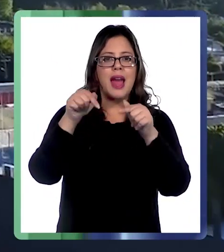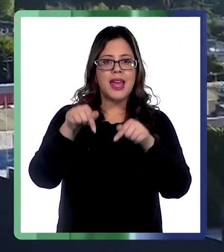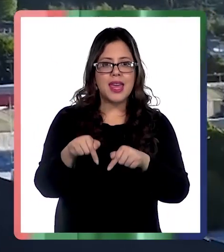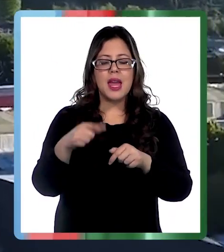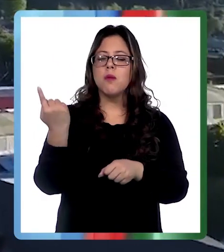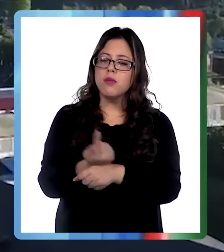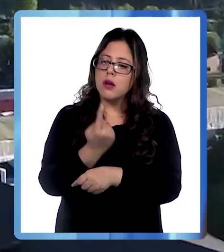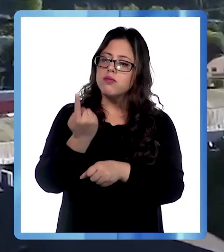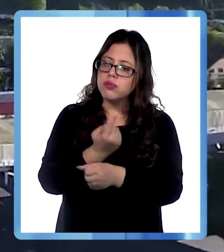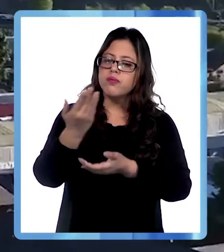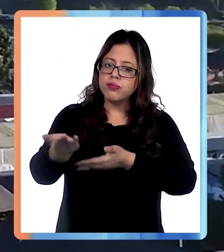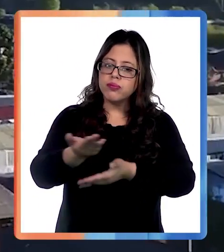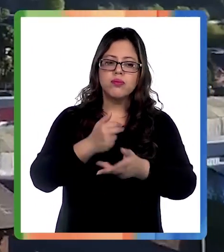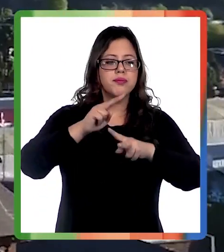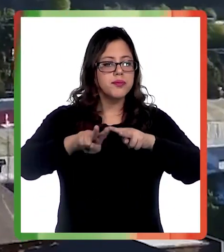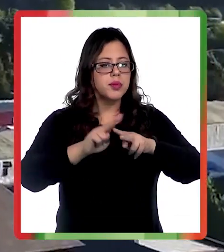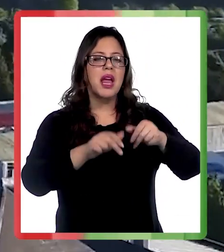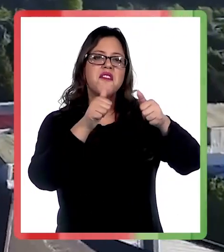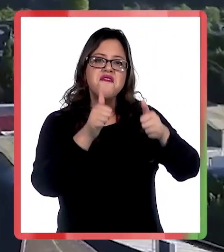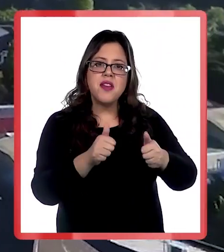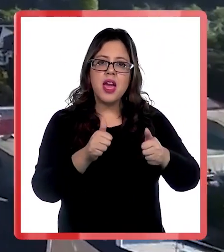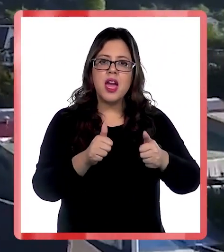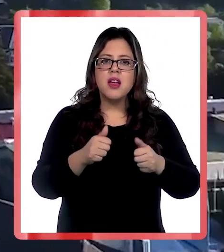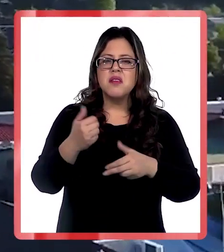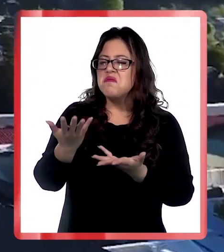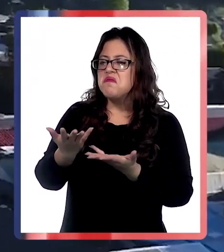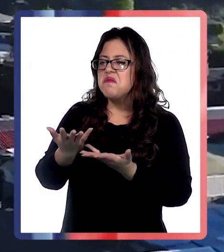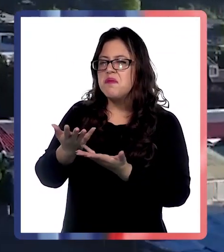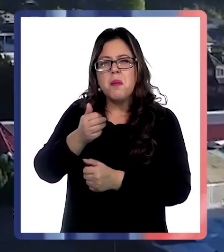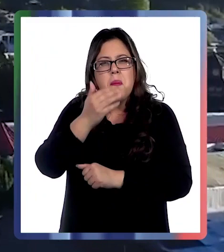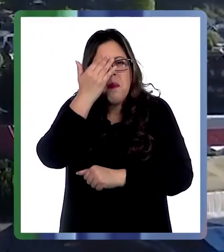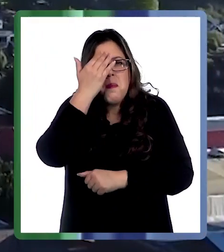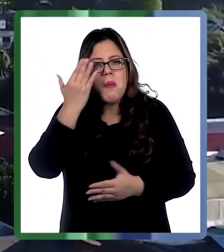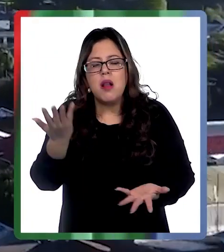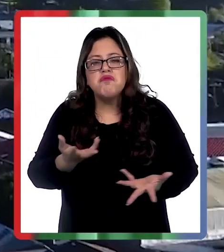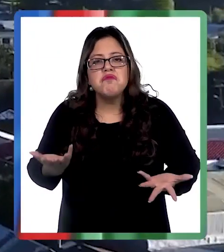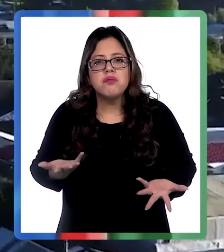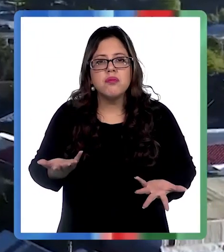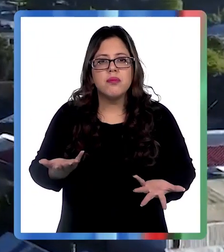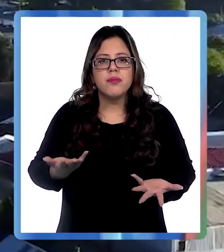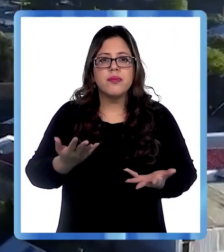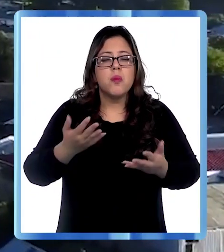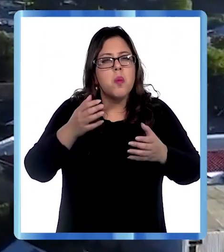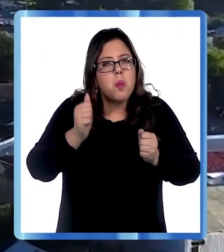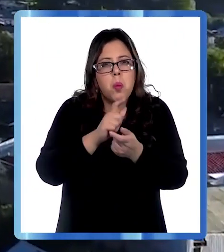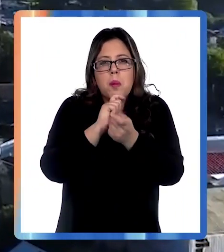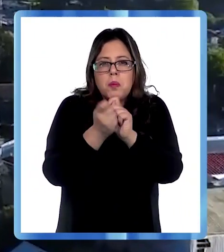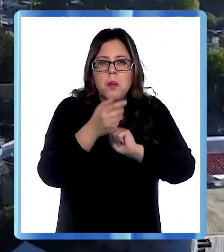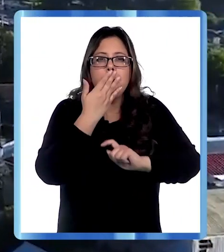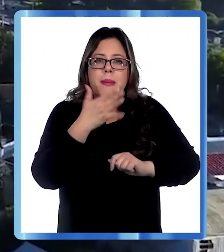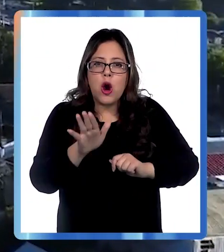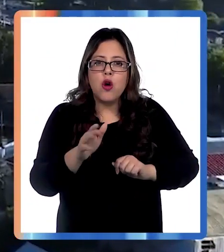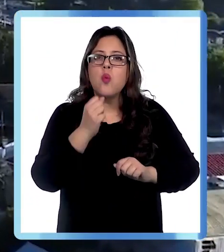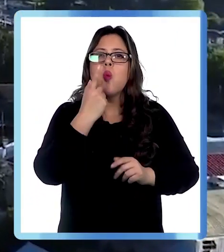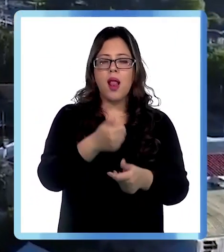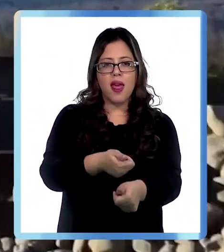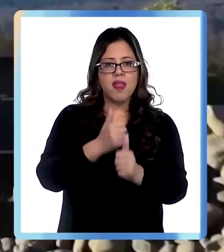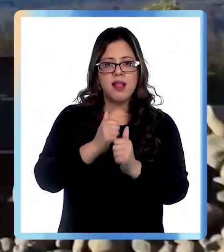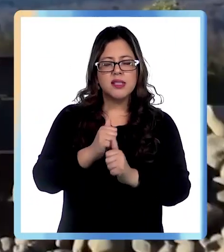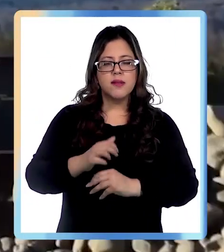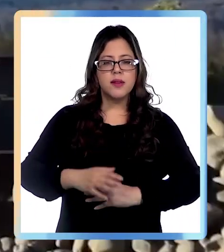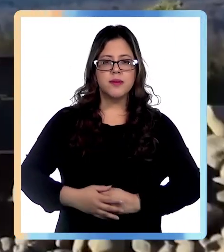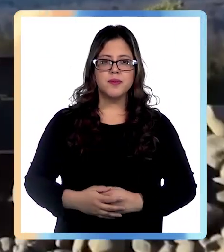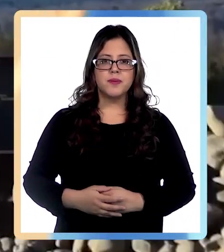estén acá para que conversemos qué estamos haciendo bien Qué estamos haciendo mal Qué podríamos mejorar